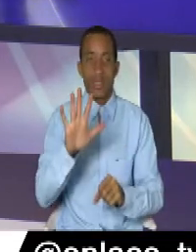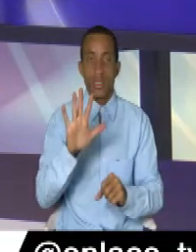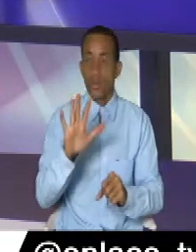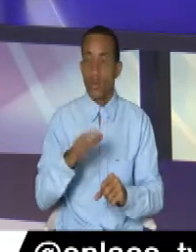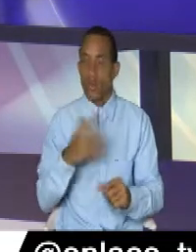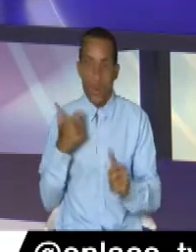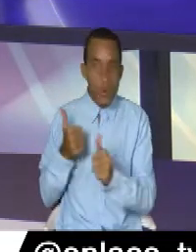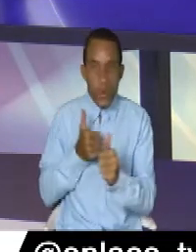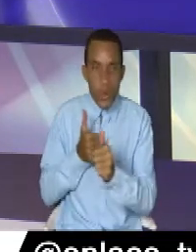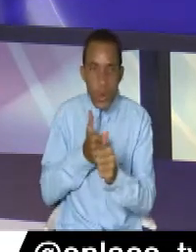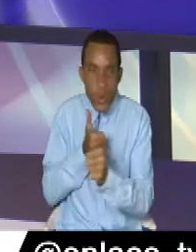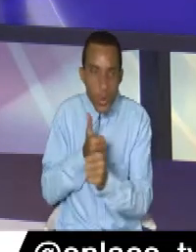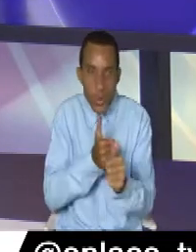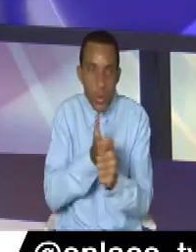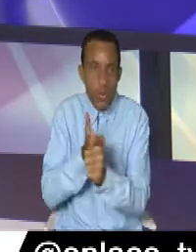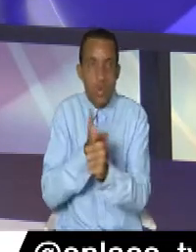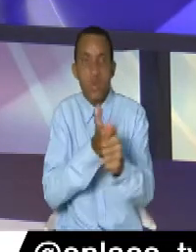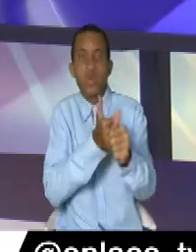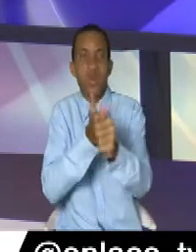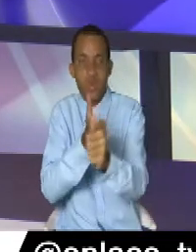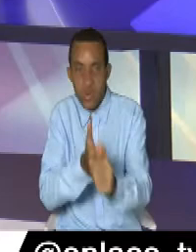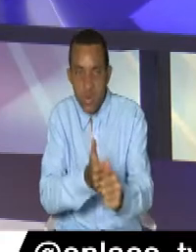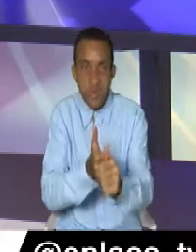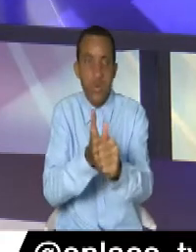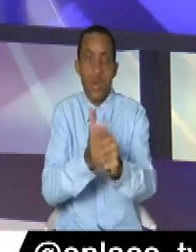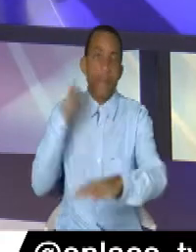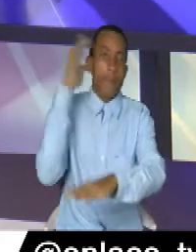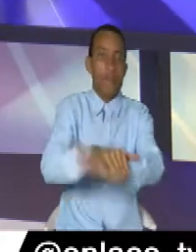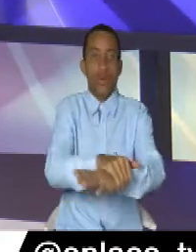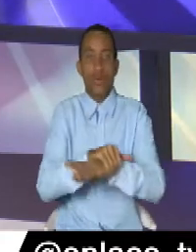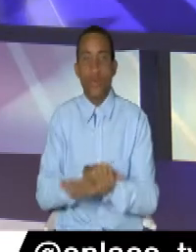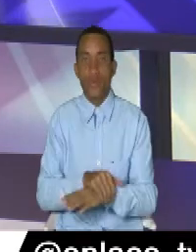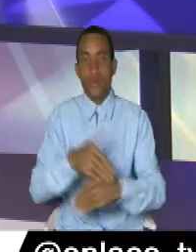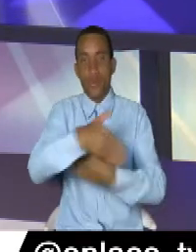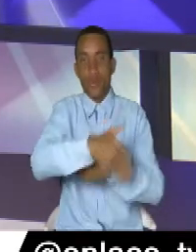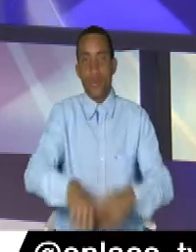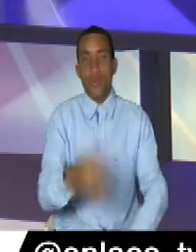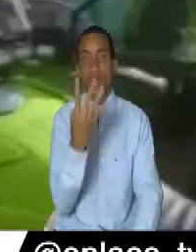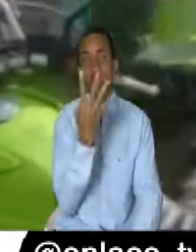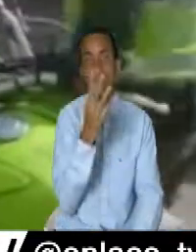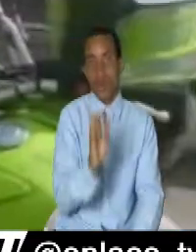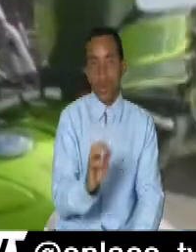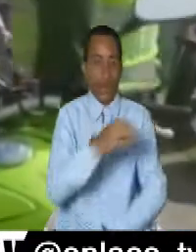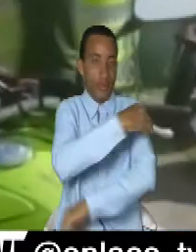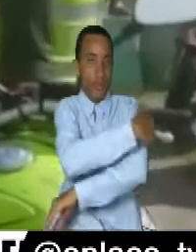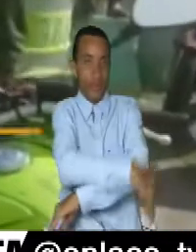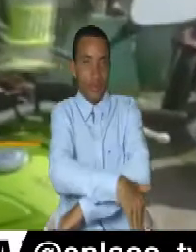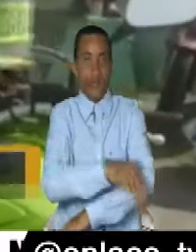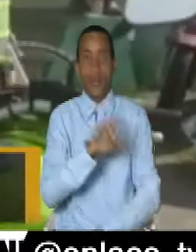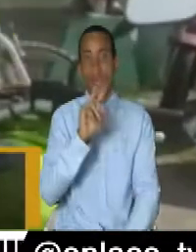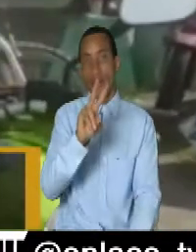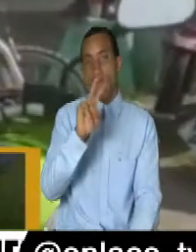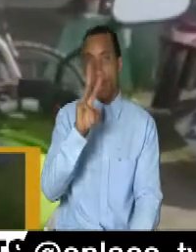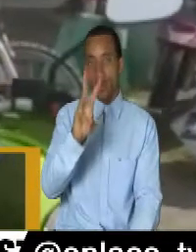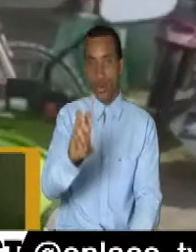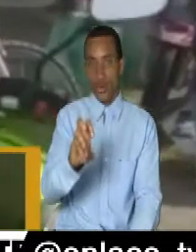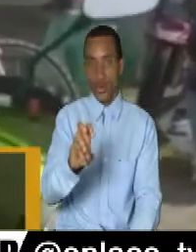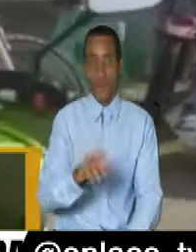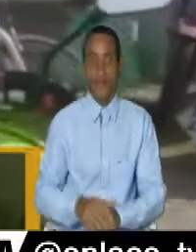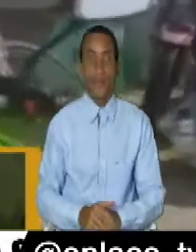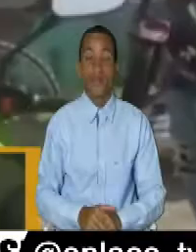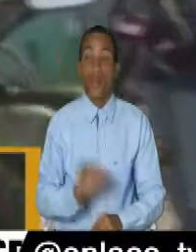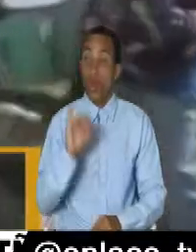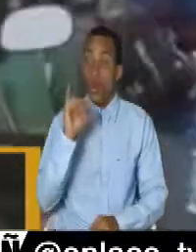fue capturado en inmediaciones de la calle 50 con carrera 28. Policía capturó en la mañana de este jueves a un